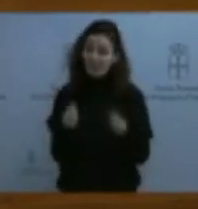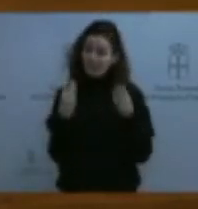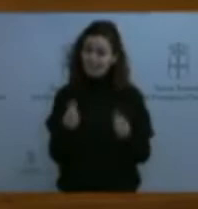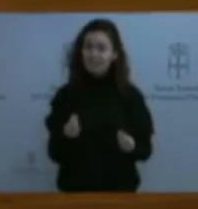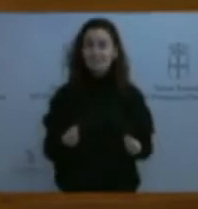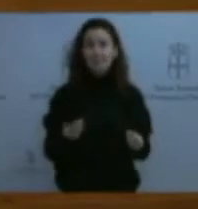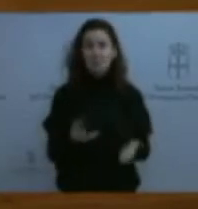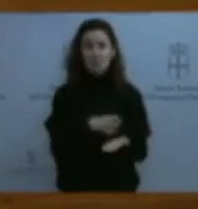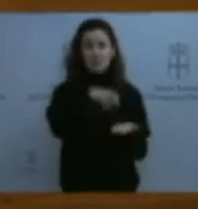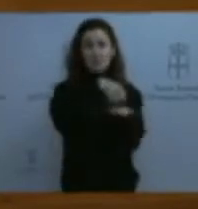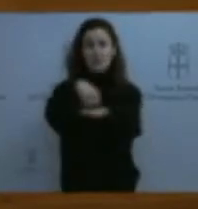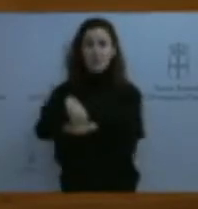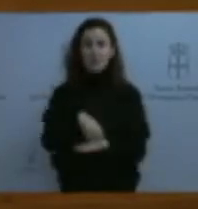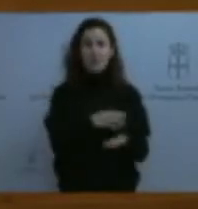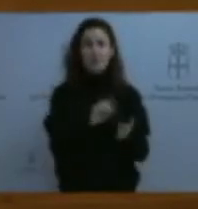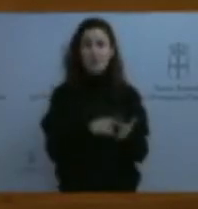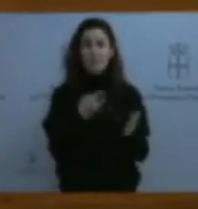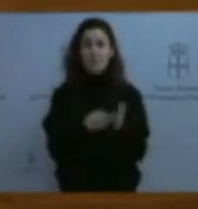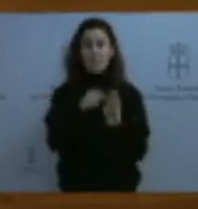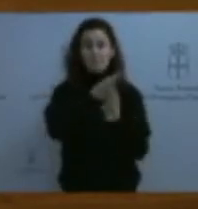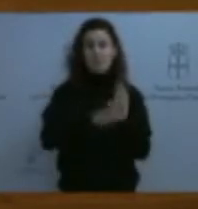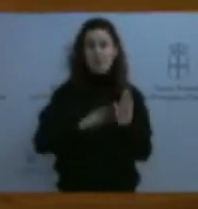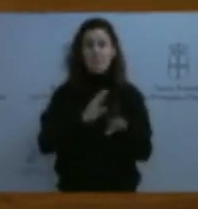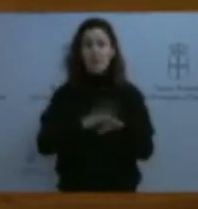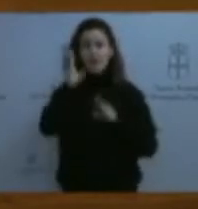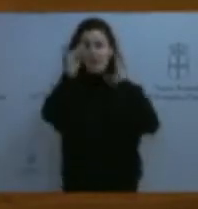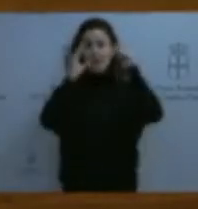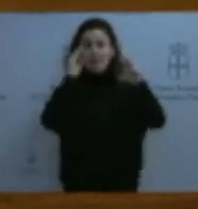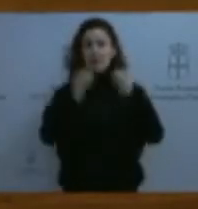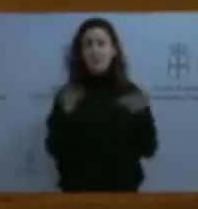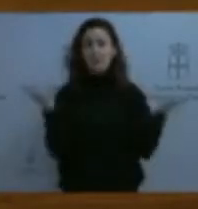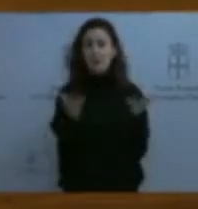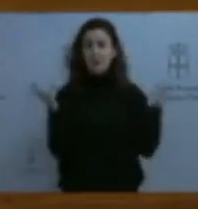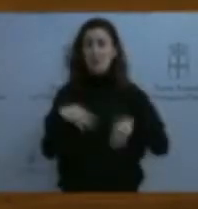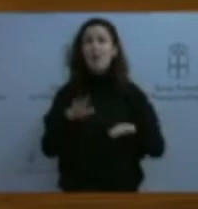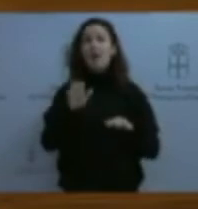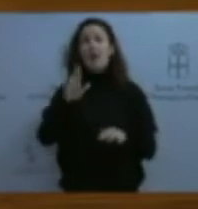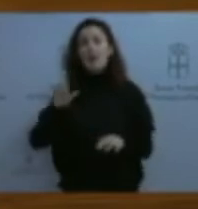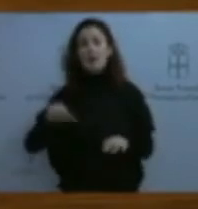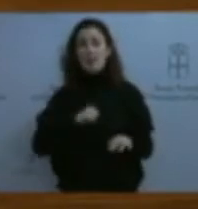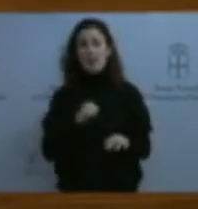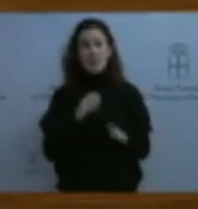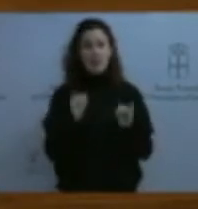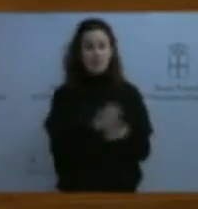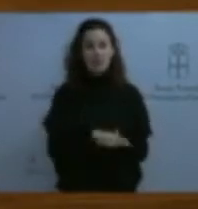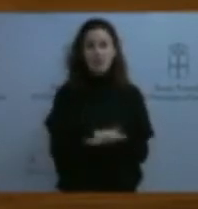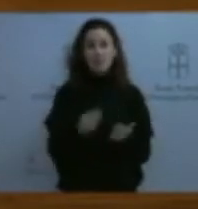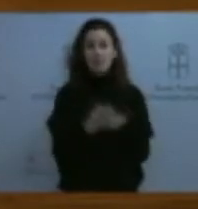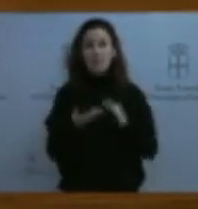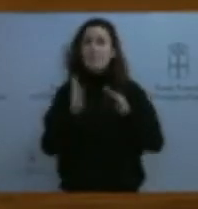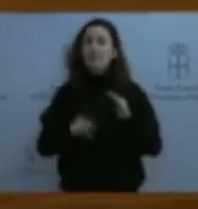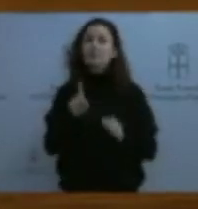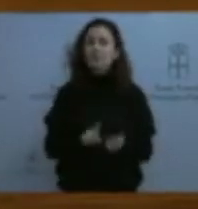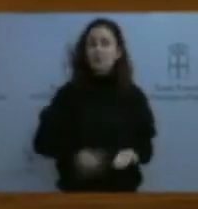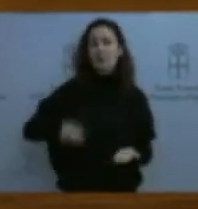centros que no tienen plan de evacuación. Le puedo hablar de centros de LERA, no le voy a enumerar, pero centros de menores y centros